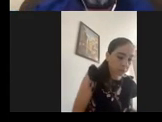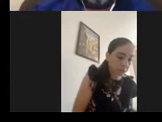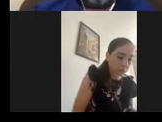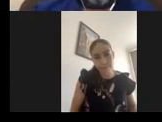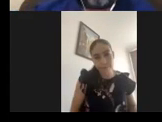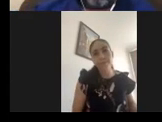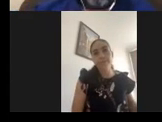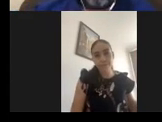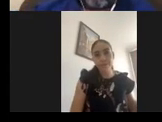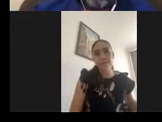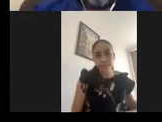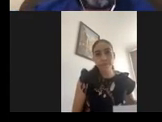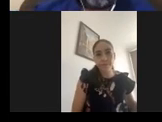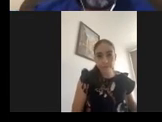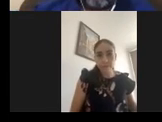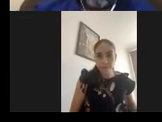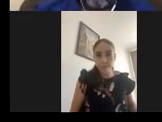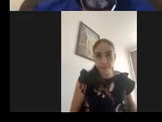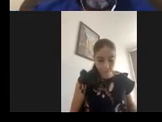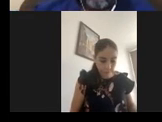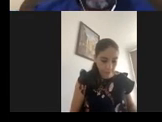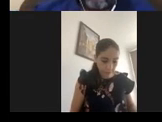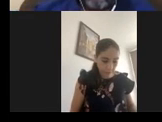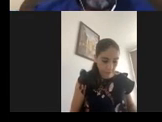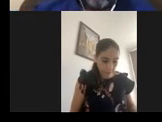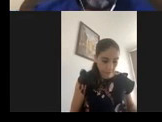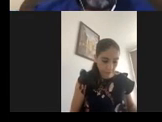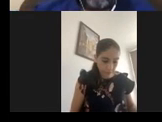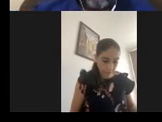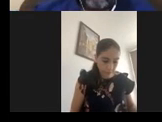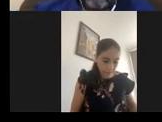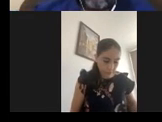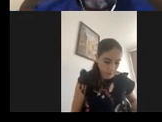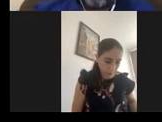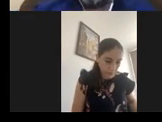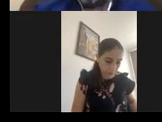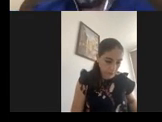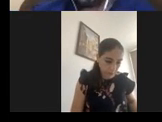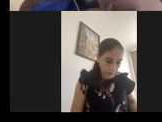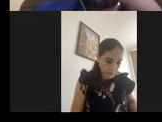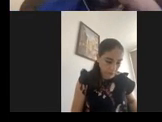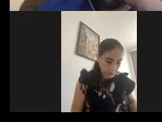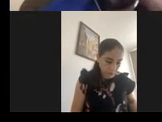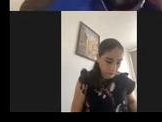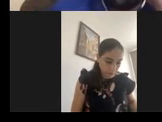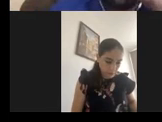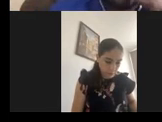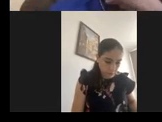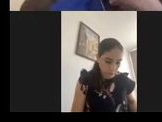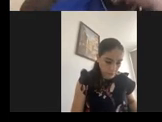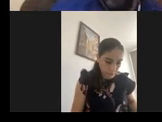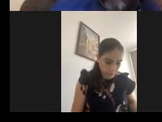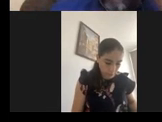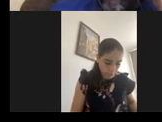de transporte. En el muy buen sentido, son ranchos de bicicletas. O sea, porque la gente está